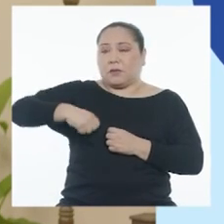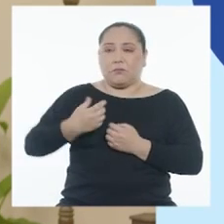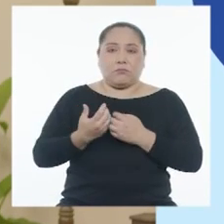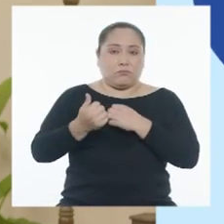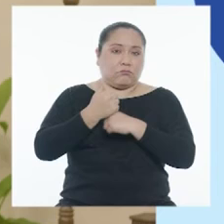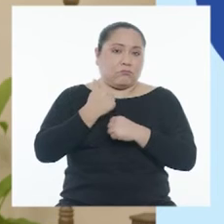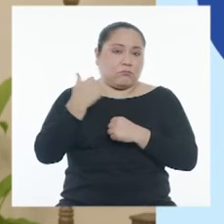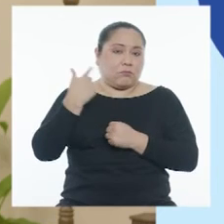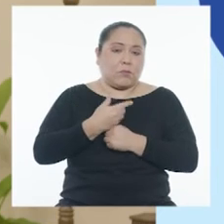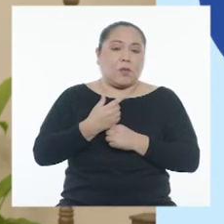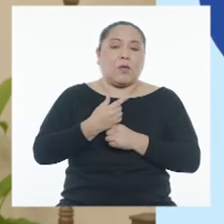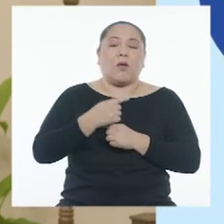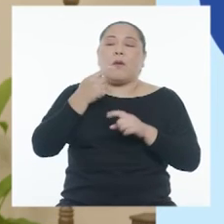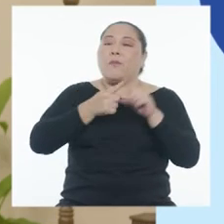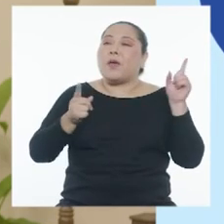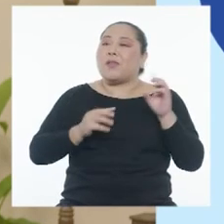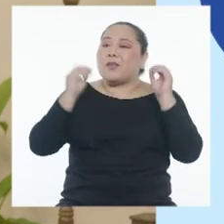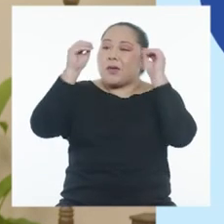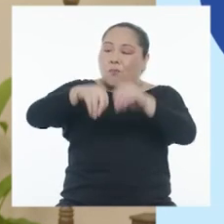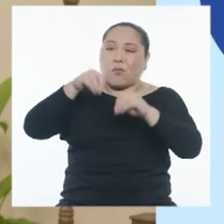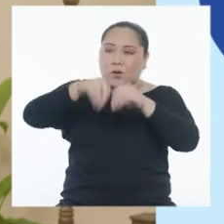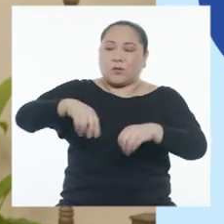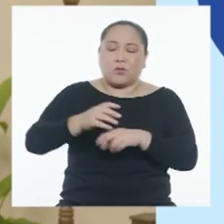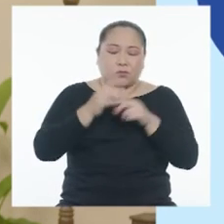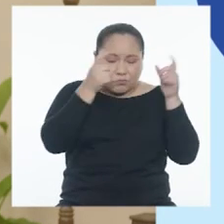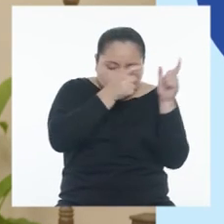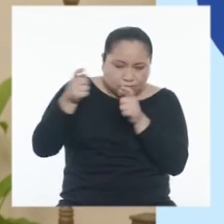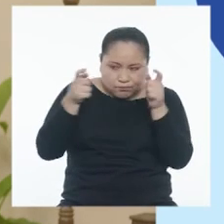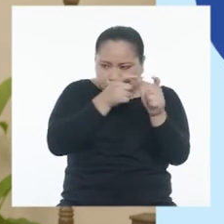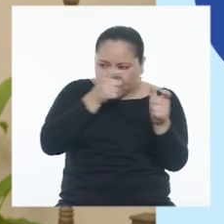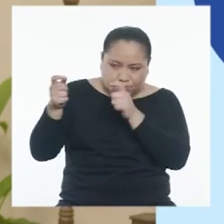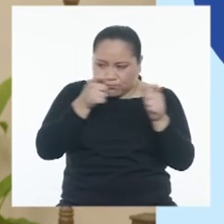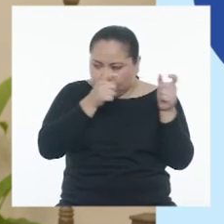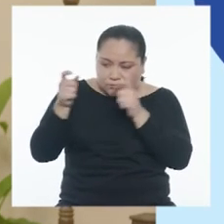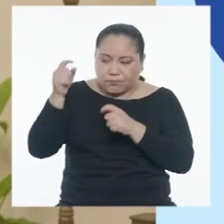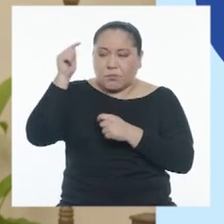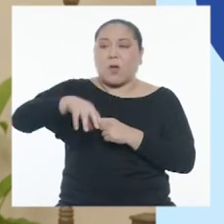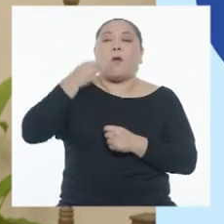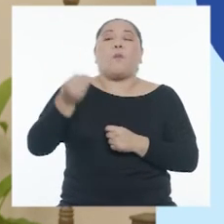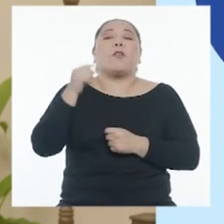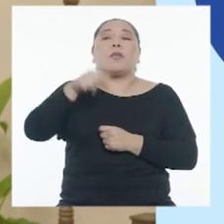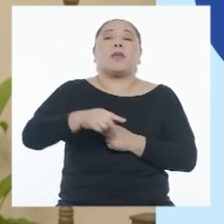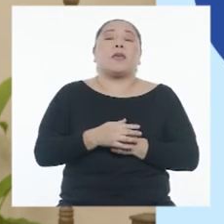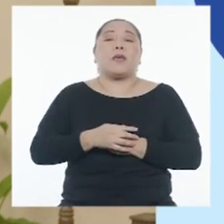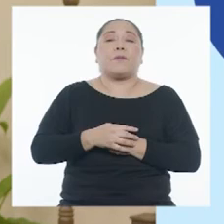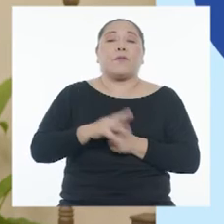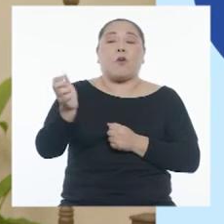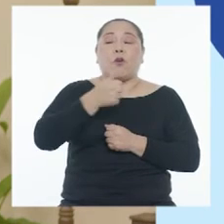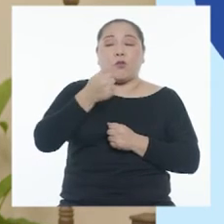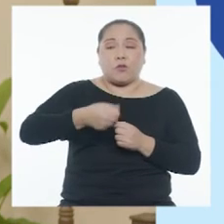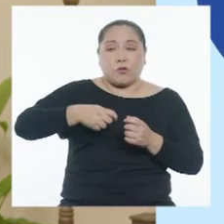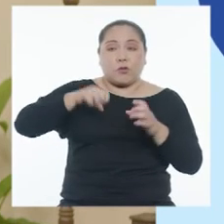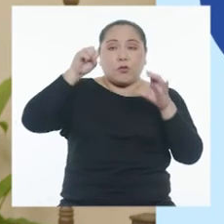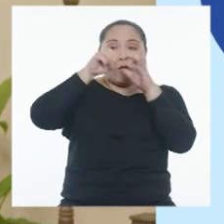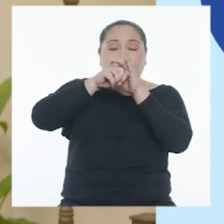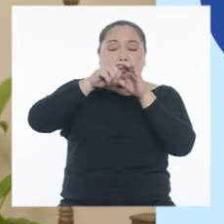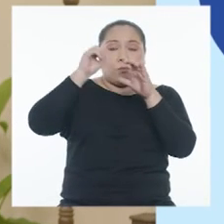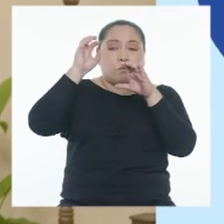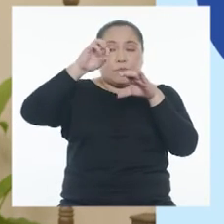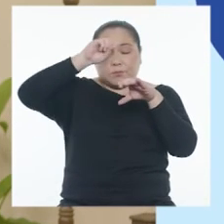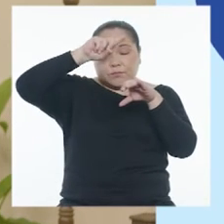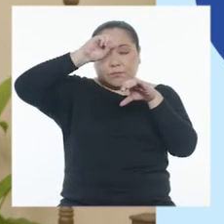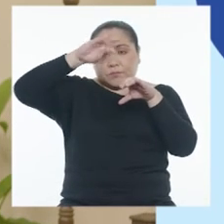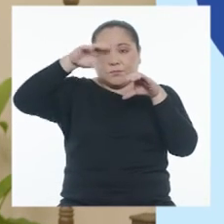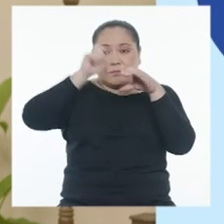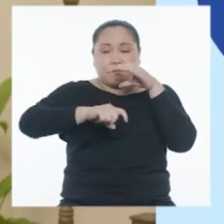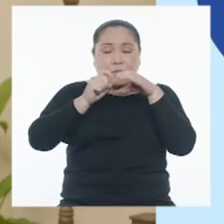90 funcionaron y han impuesto la vigilancia estricta de su población, puesto que los grupos de mineros ilegales y